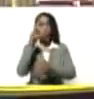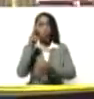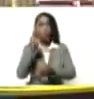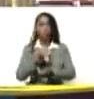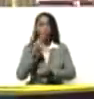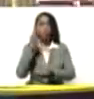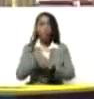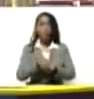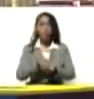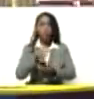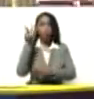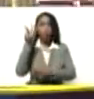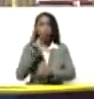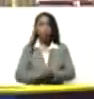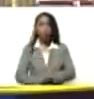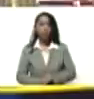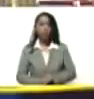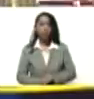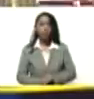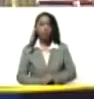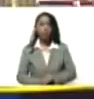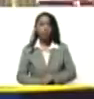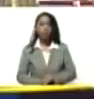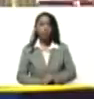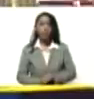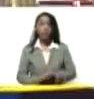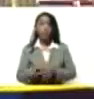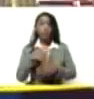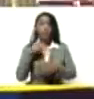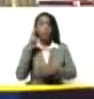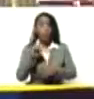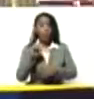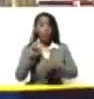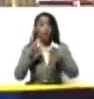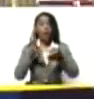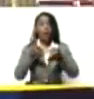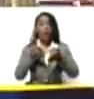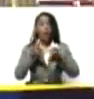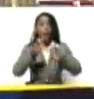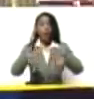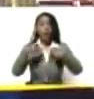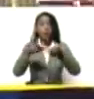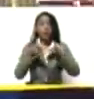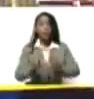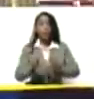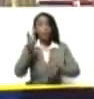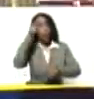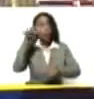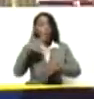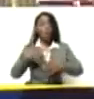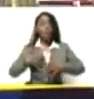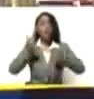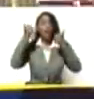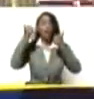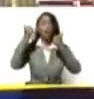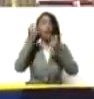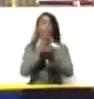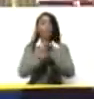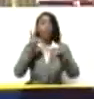2002 y del renacimiento del pueblo y el rescate victorioso de la